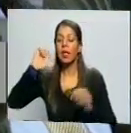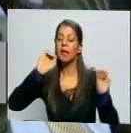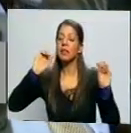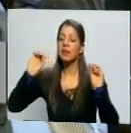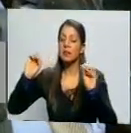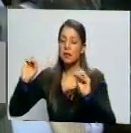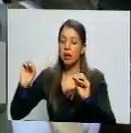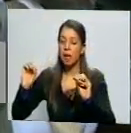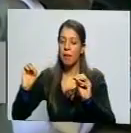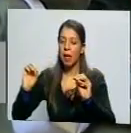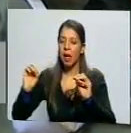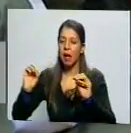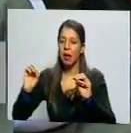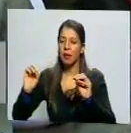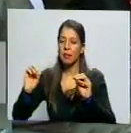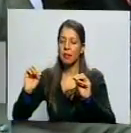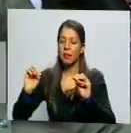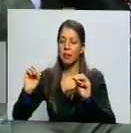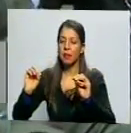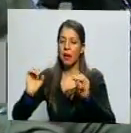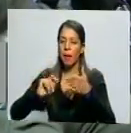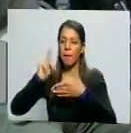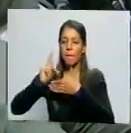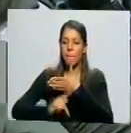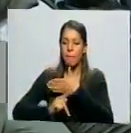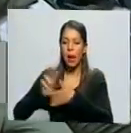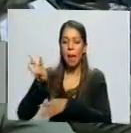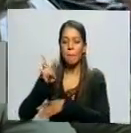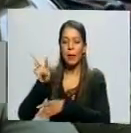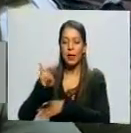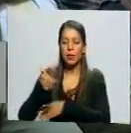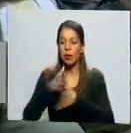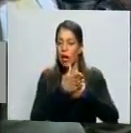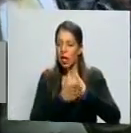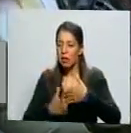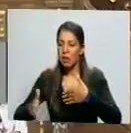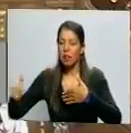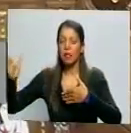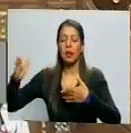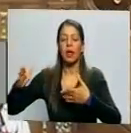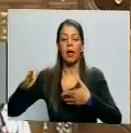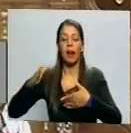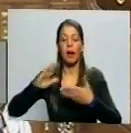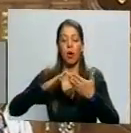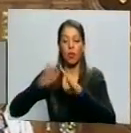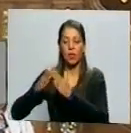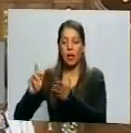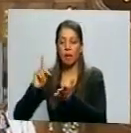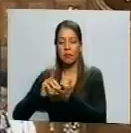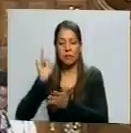construcción constituyente del Plan de la Patria para esta fase.